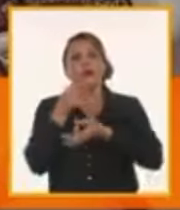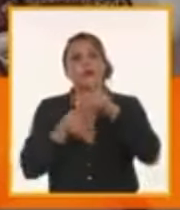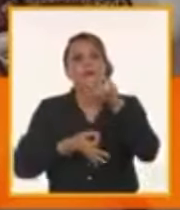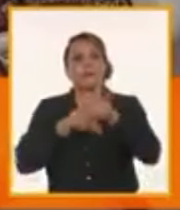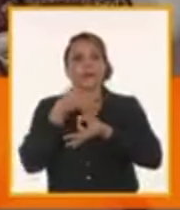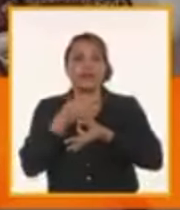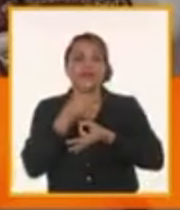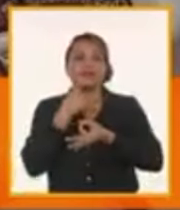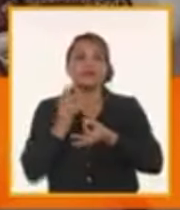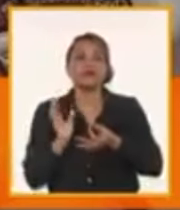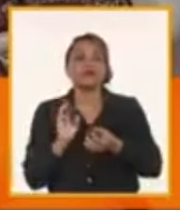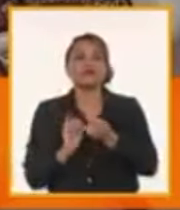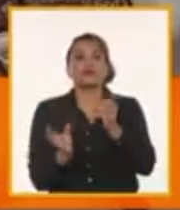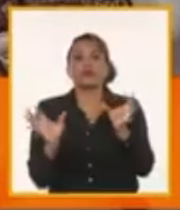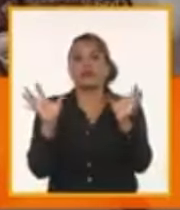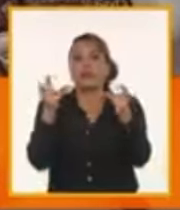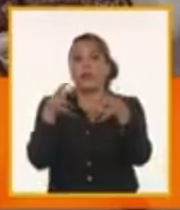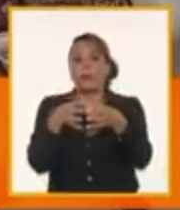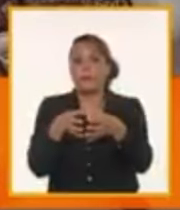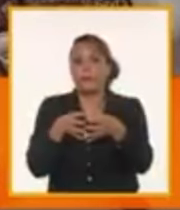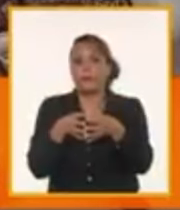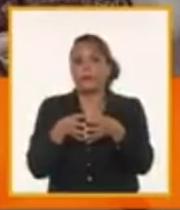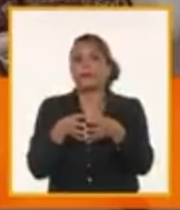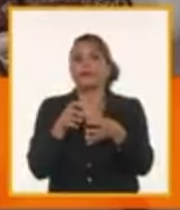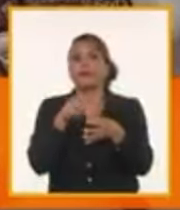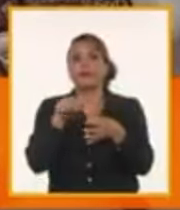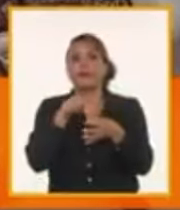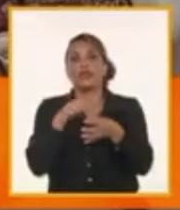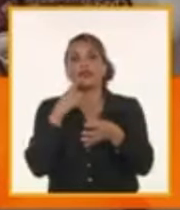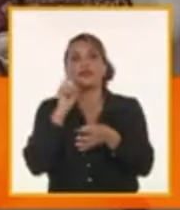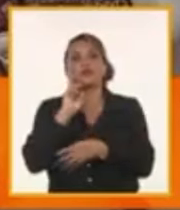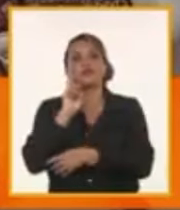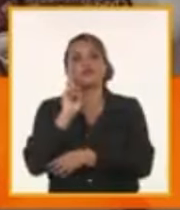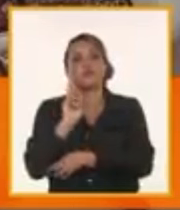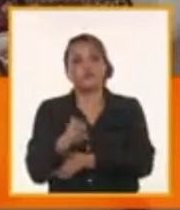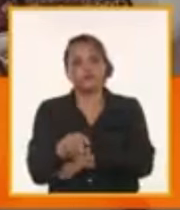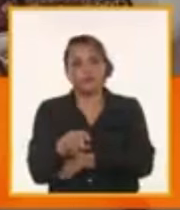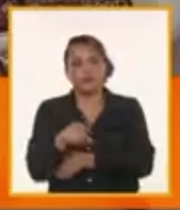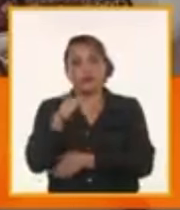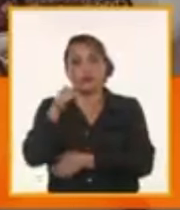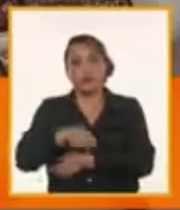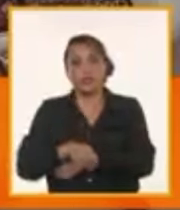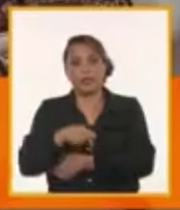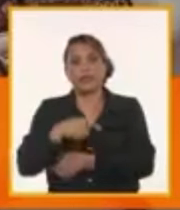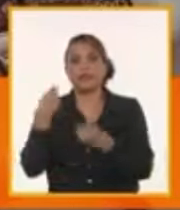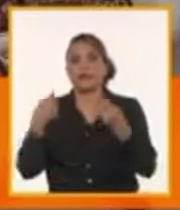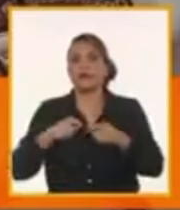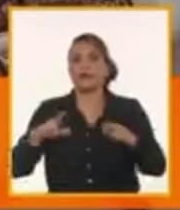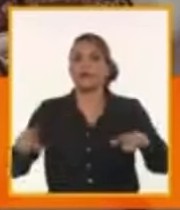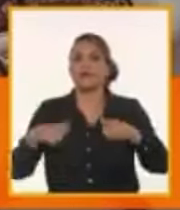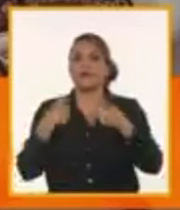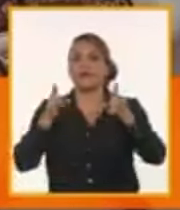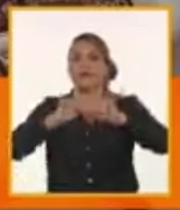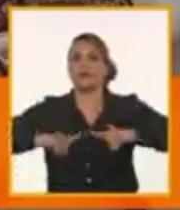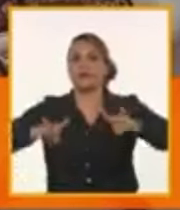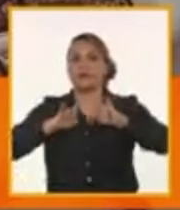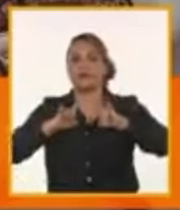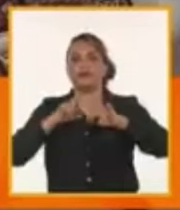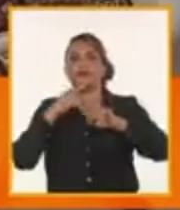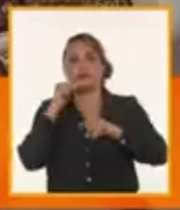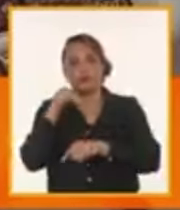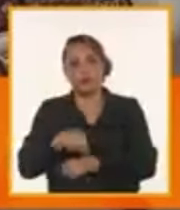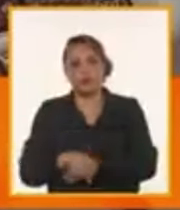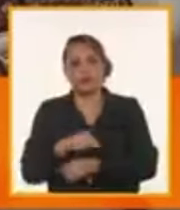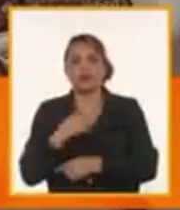que compone la los grandes retos la misión que tenemos tiene que cumplir la educación superior cubana en este